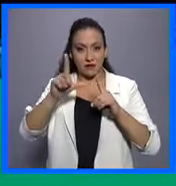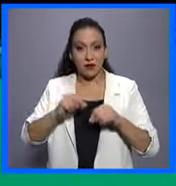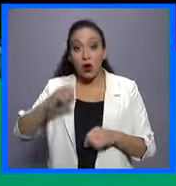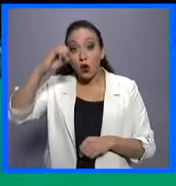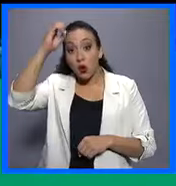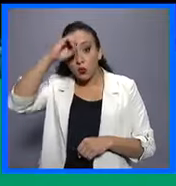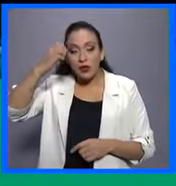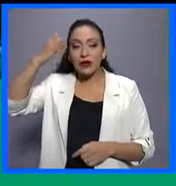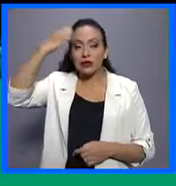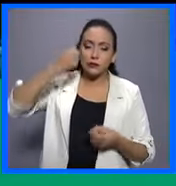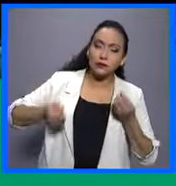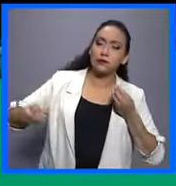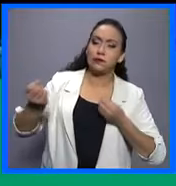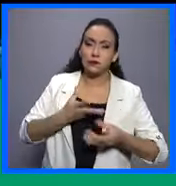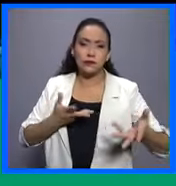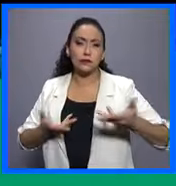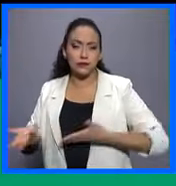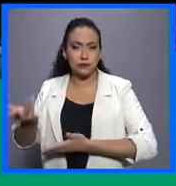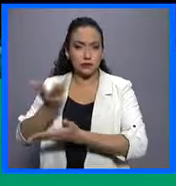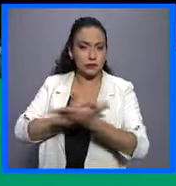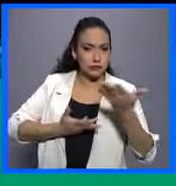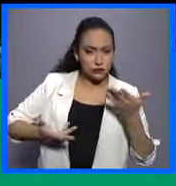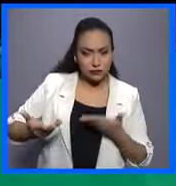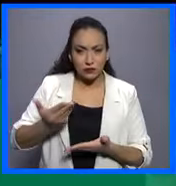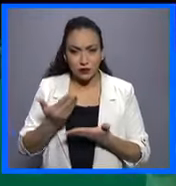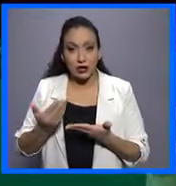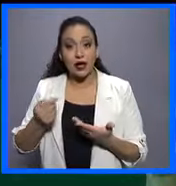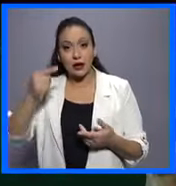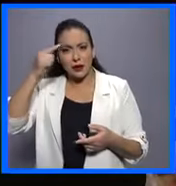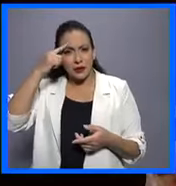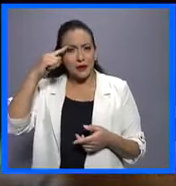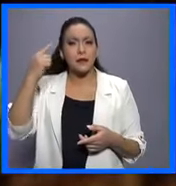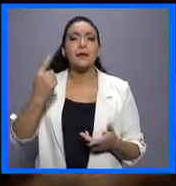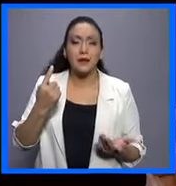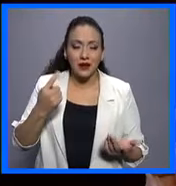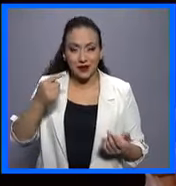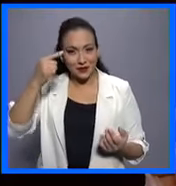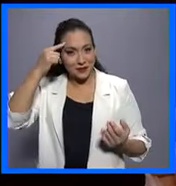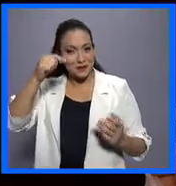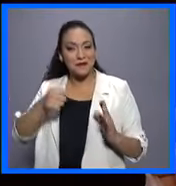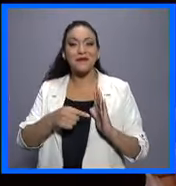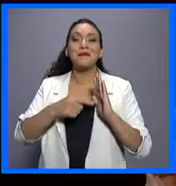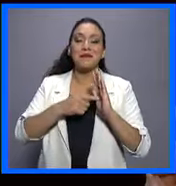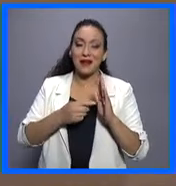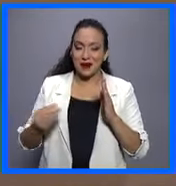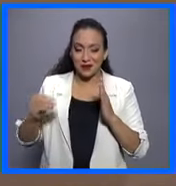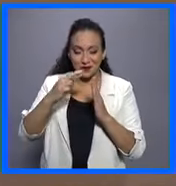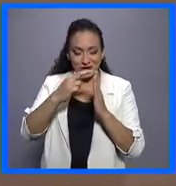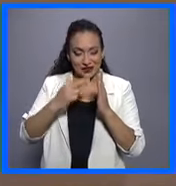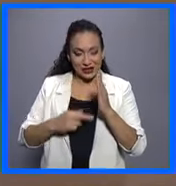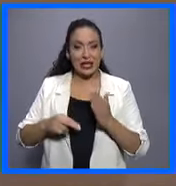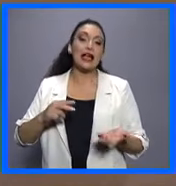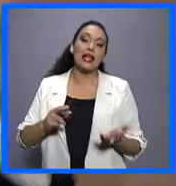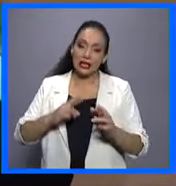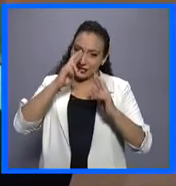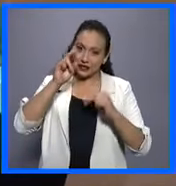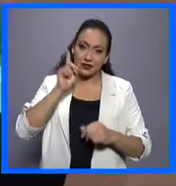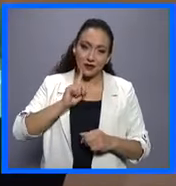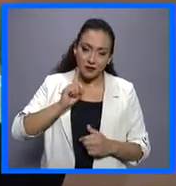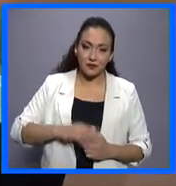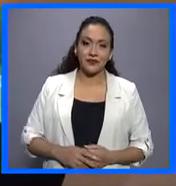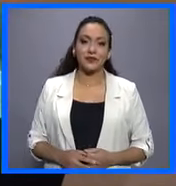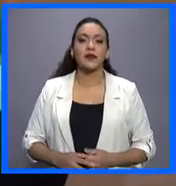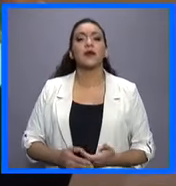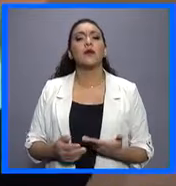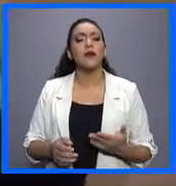intercambiaron experiencias y saberes, un conocimiento horizontal que dará forma a este protocolo. Es decir, cómo